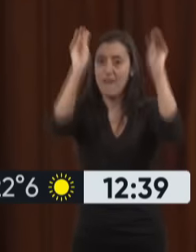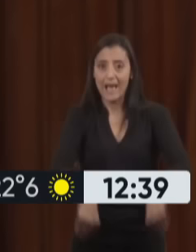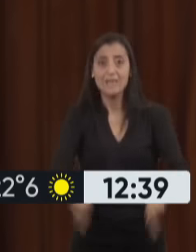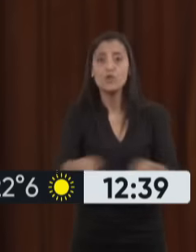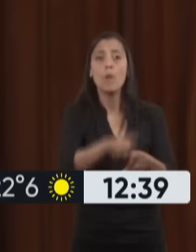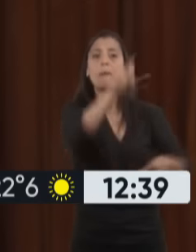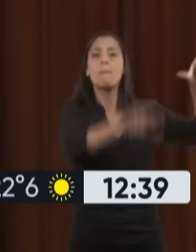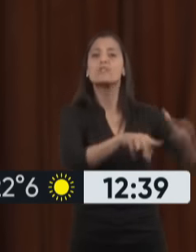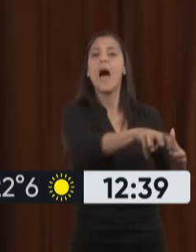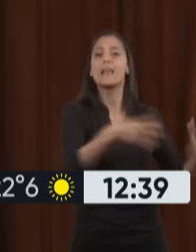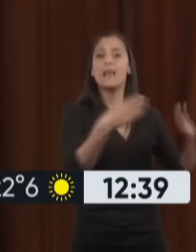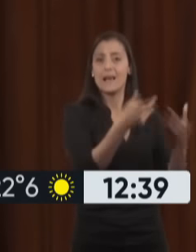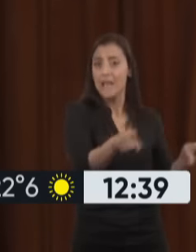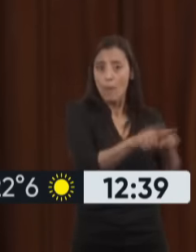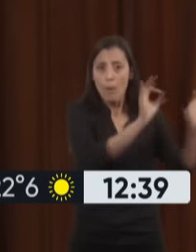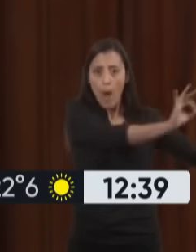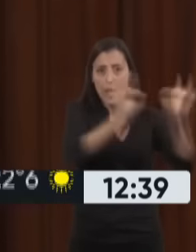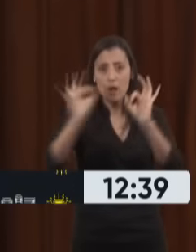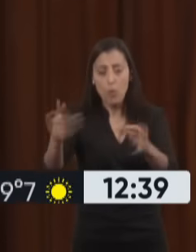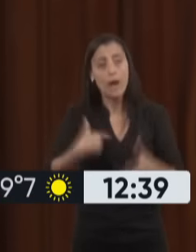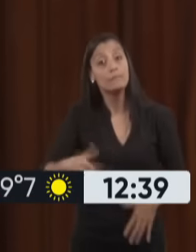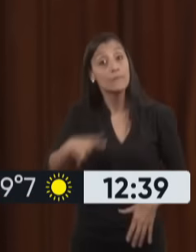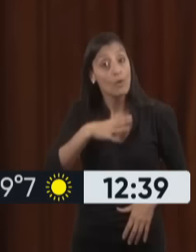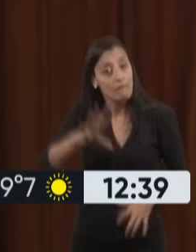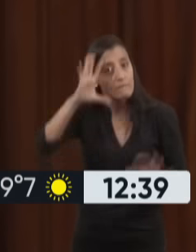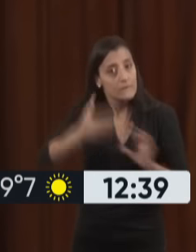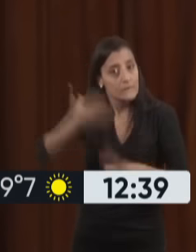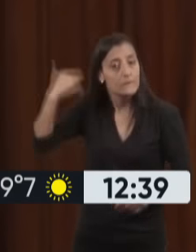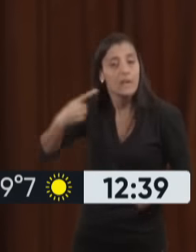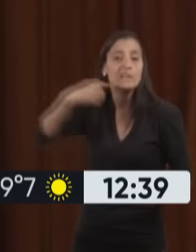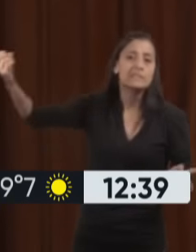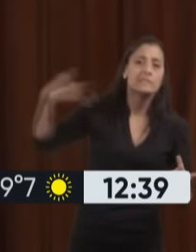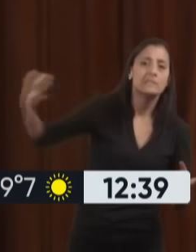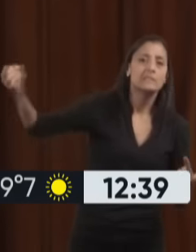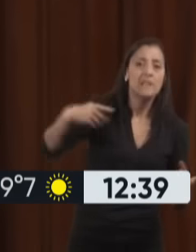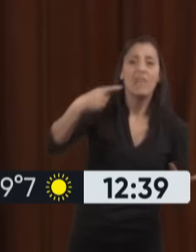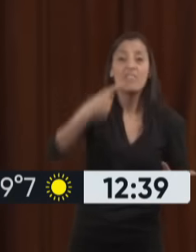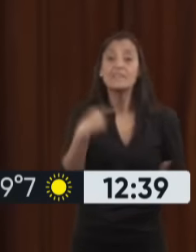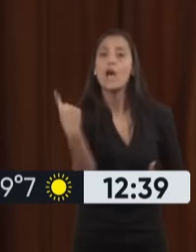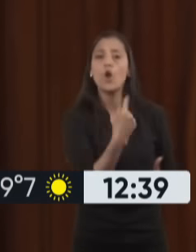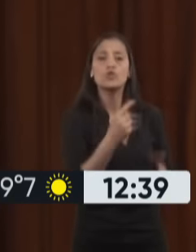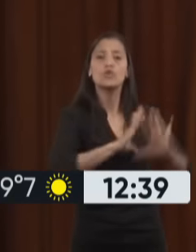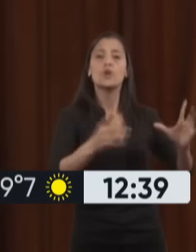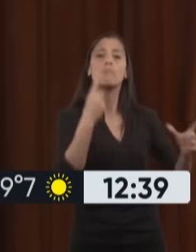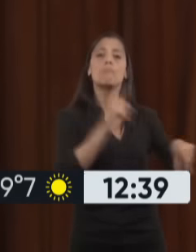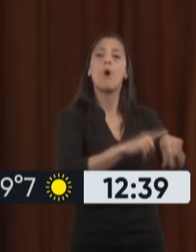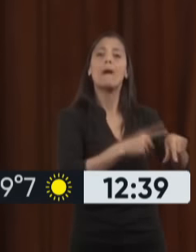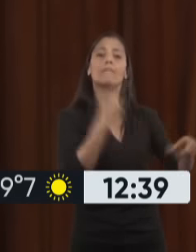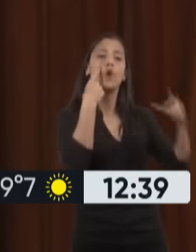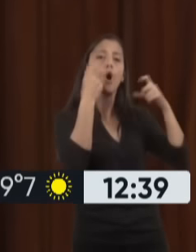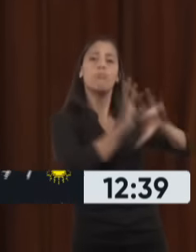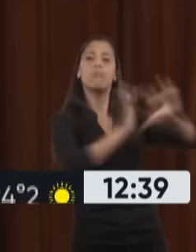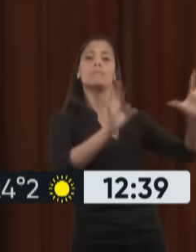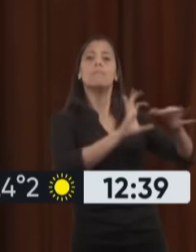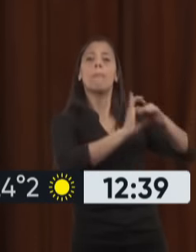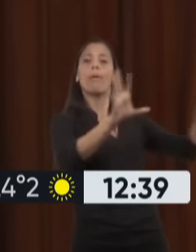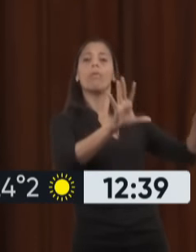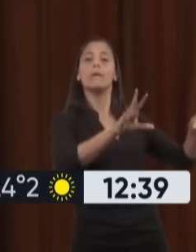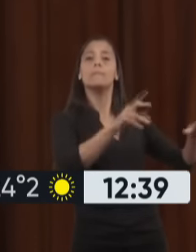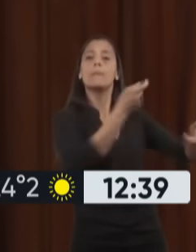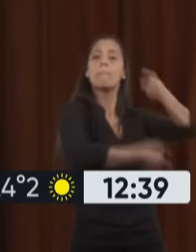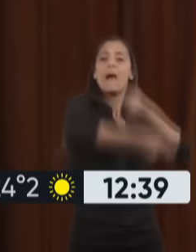inquilinos. Todavía recuerdo todas las críticas que nos hicieron cuando desregulamos el mercado de